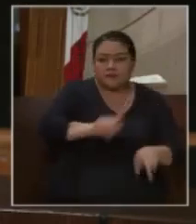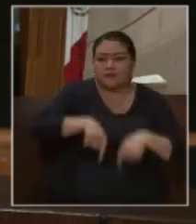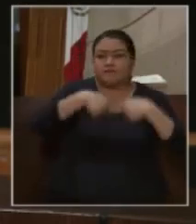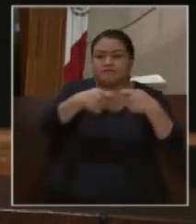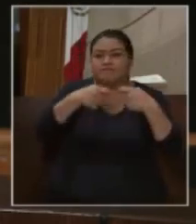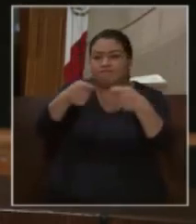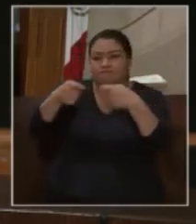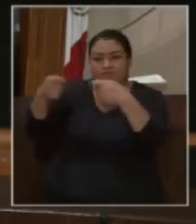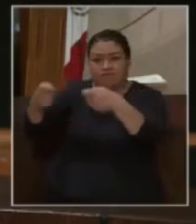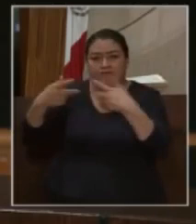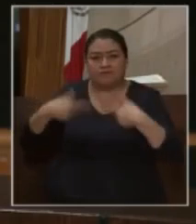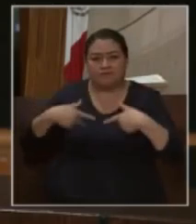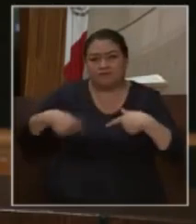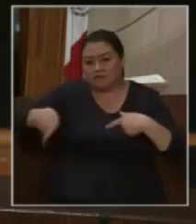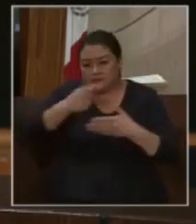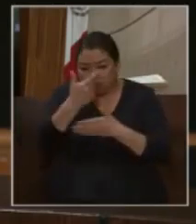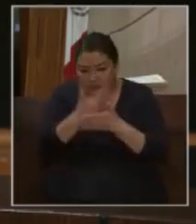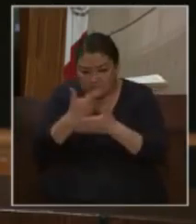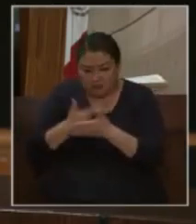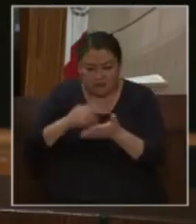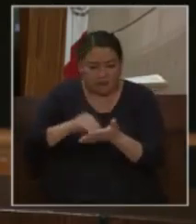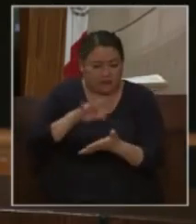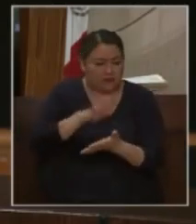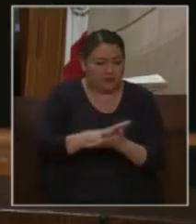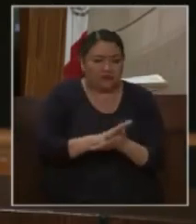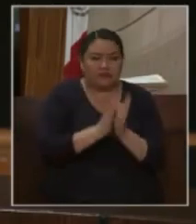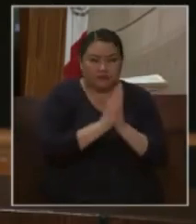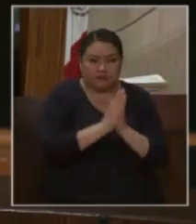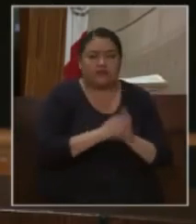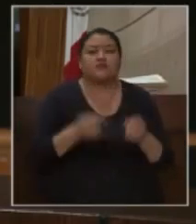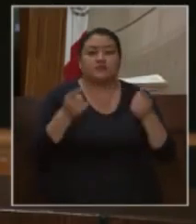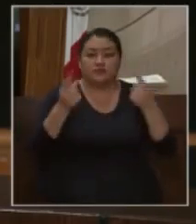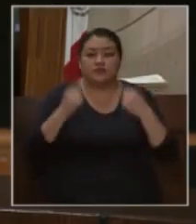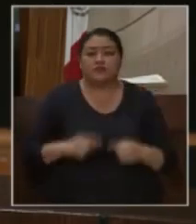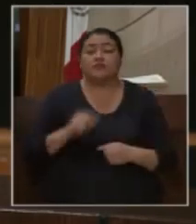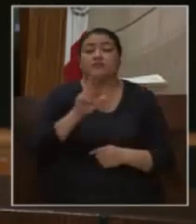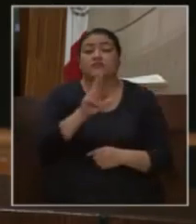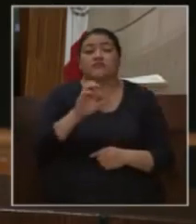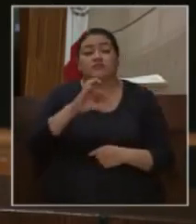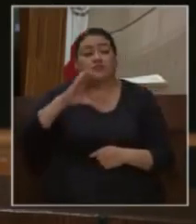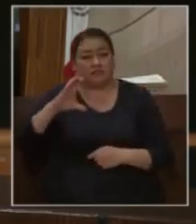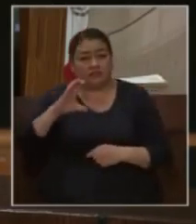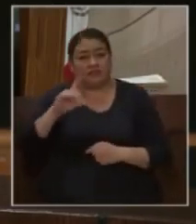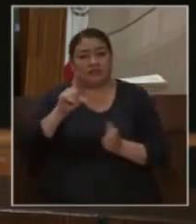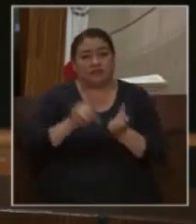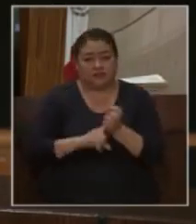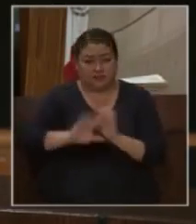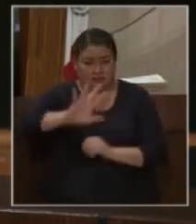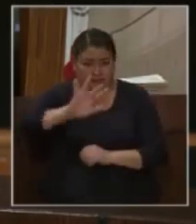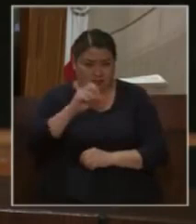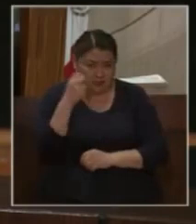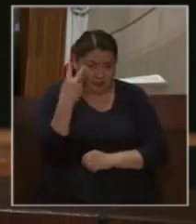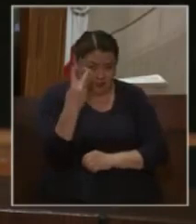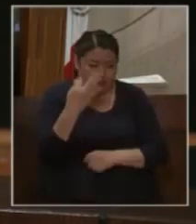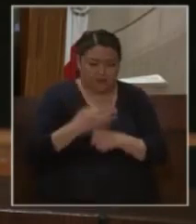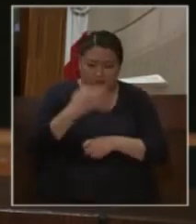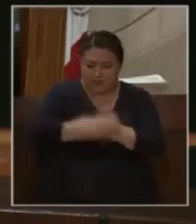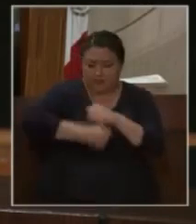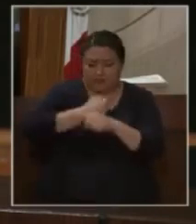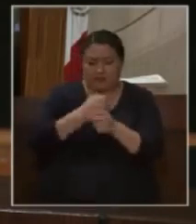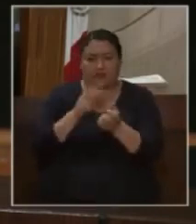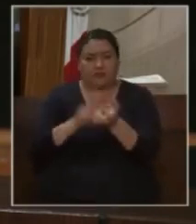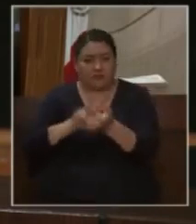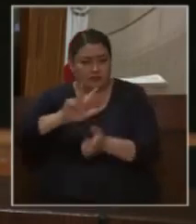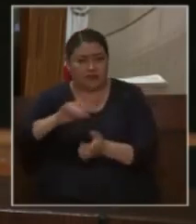las constancias a las fórmulas indicadas en la sentencia. En el recurso de reconsideración 1052 de este año